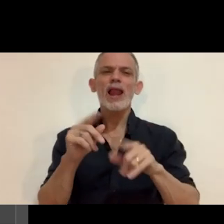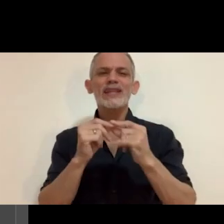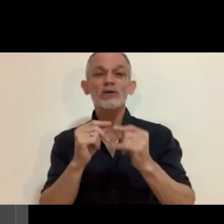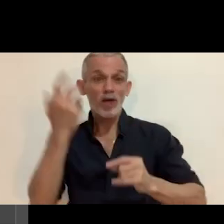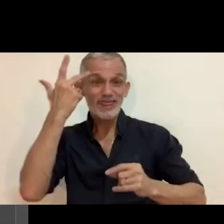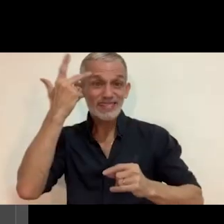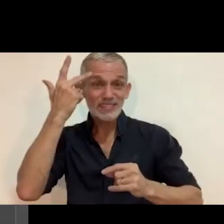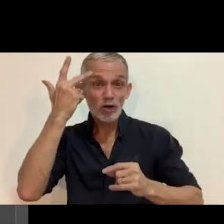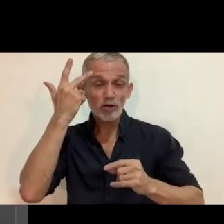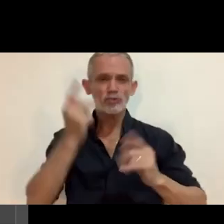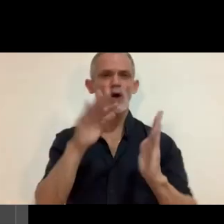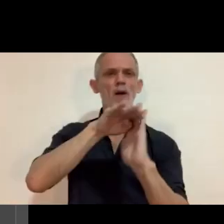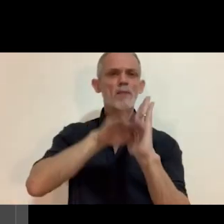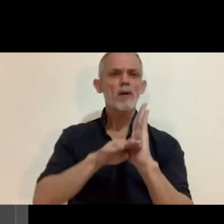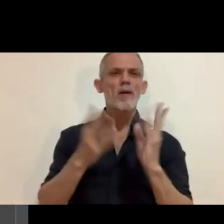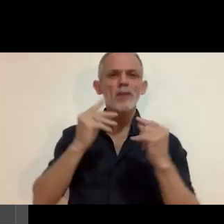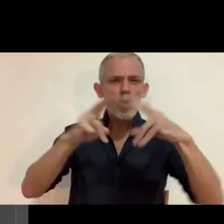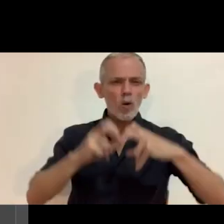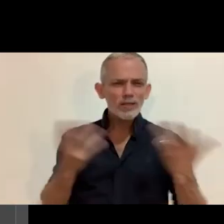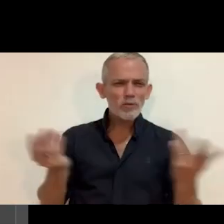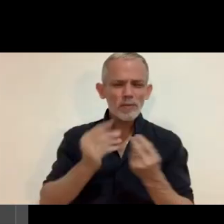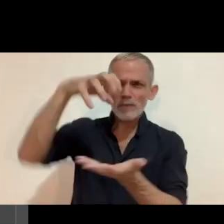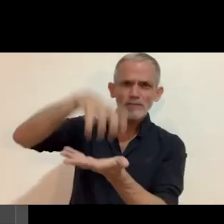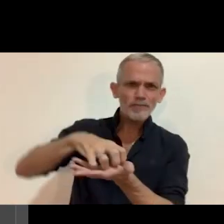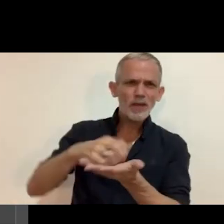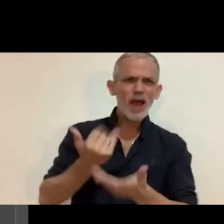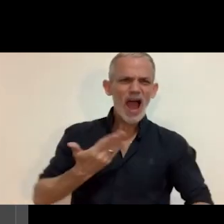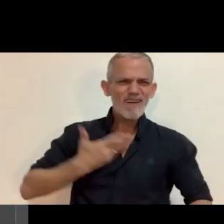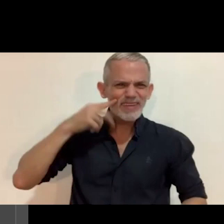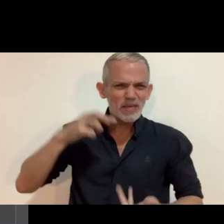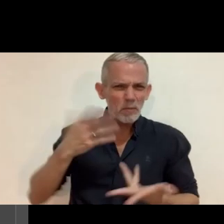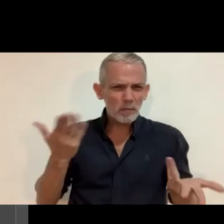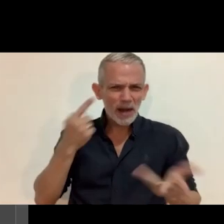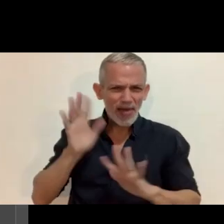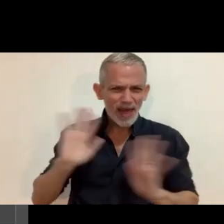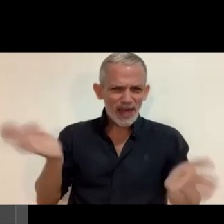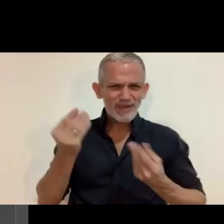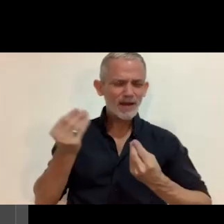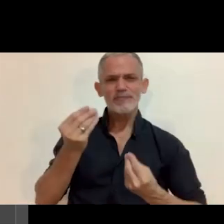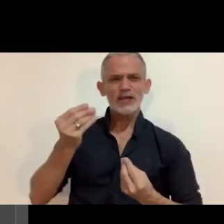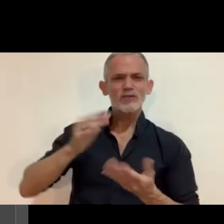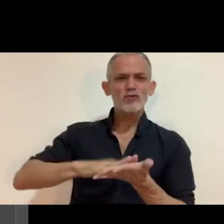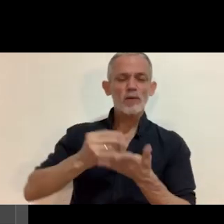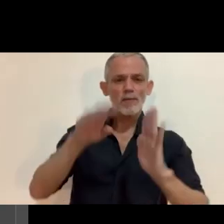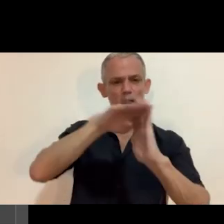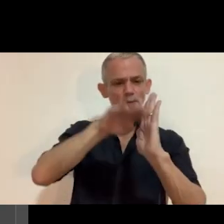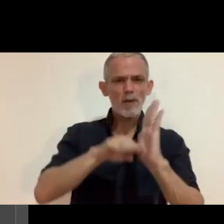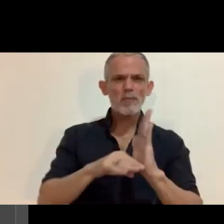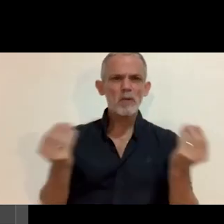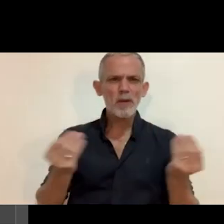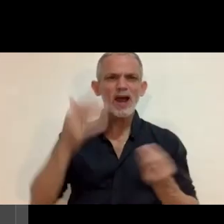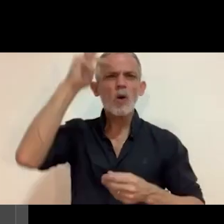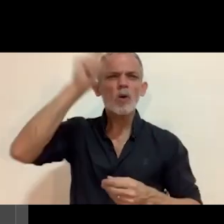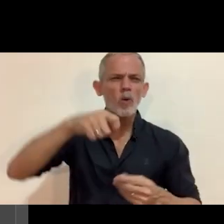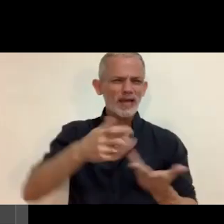normas procesales dirigidas al organismo recaudador. No son normas procesales que estén dirigidas al juez.